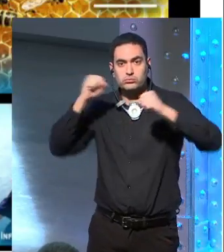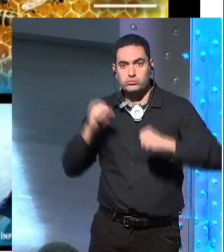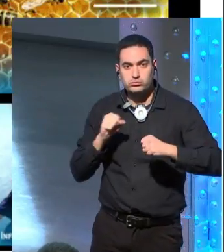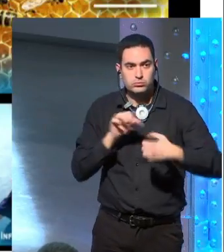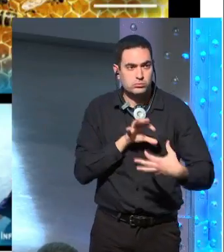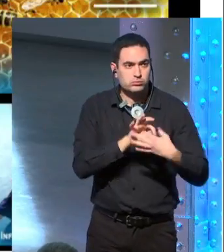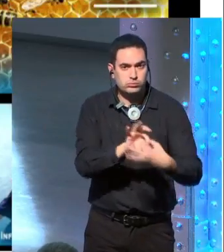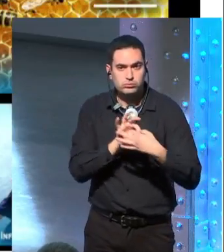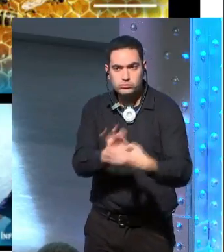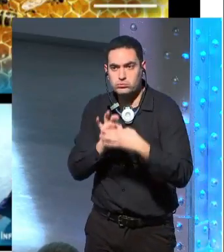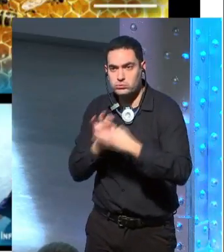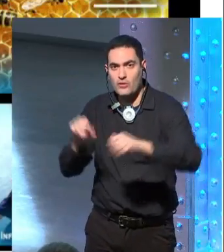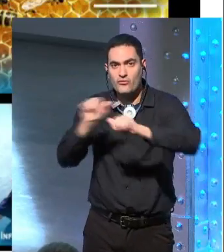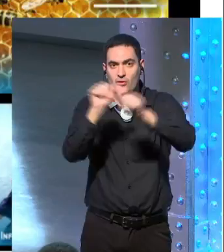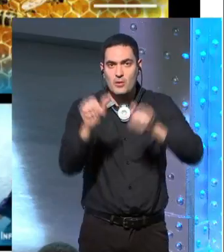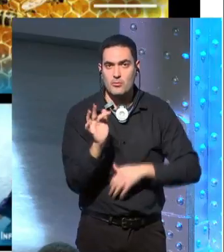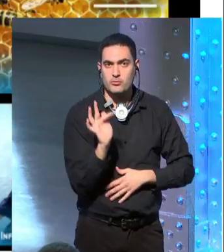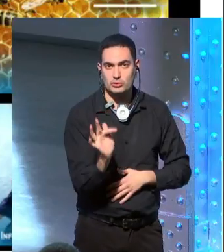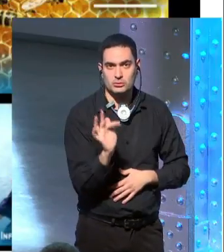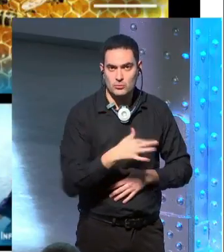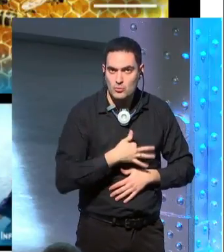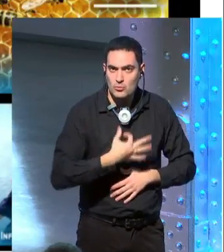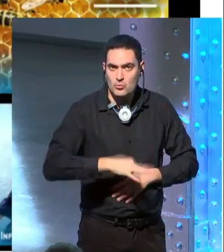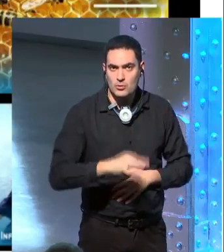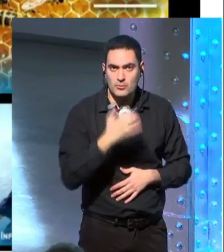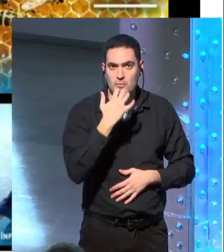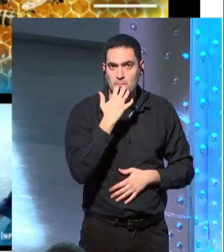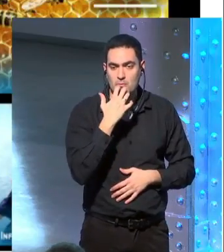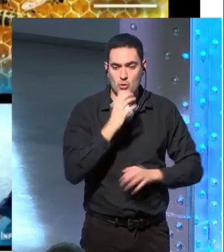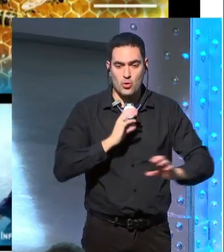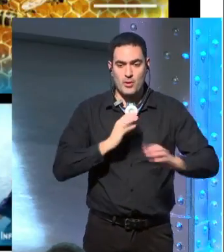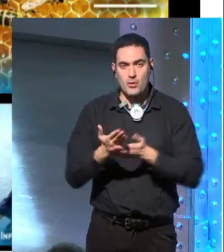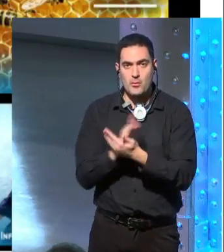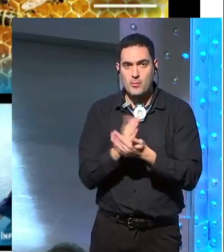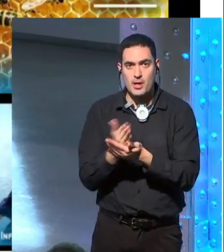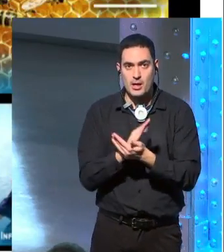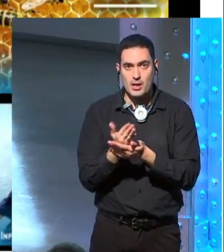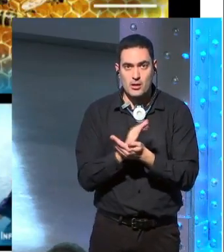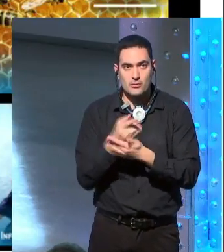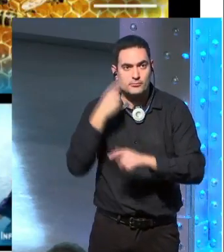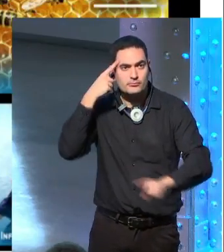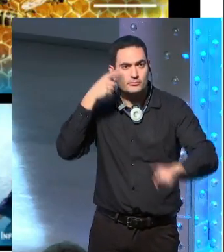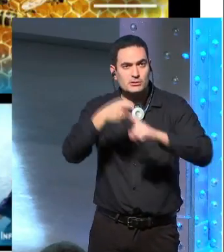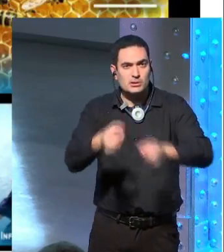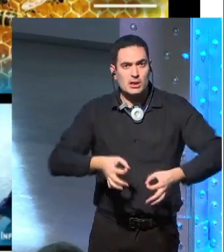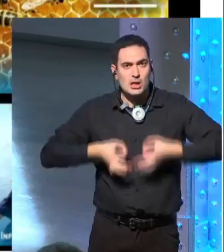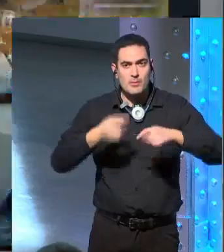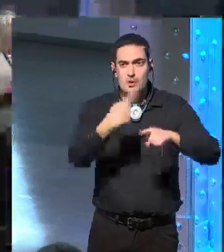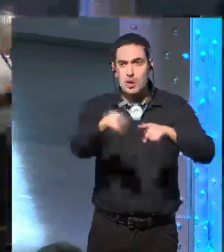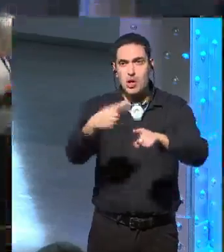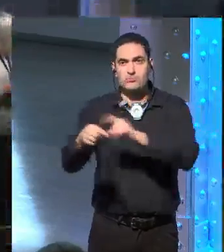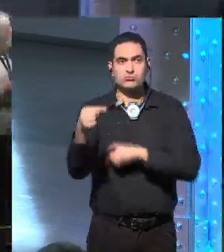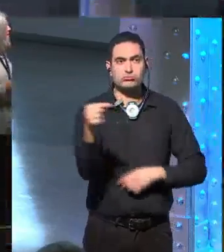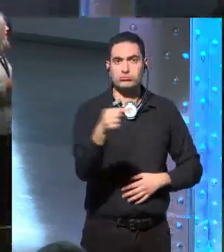conexiones verdaderas de una forma positiva. Los medios de comunicación siempre tenderán a subrayar las cosas